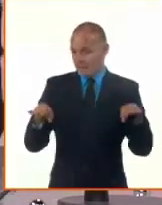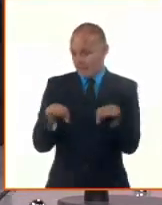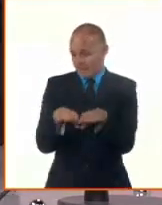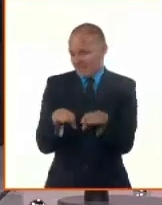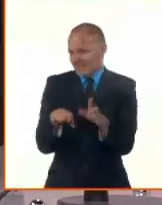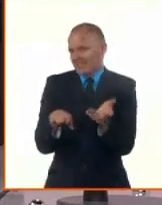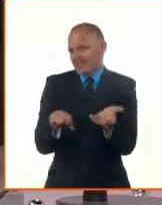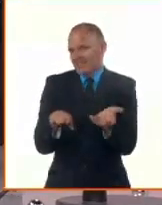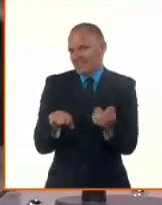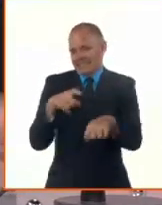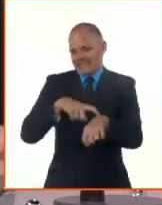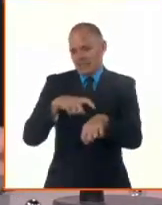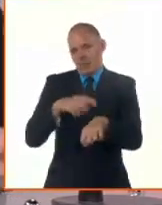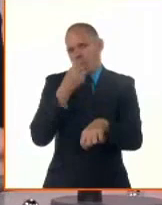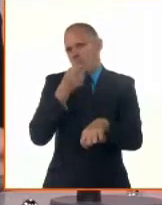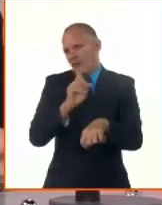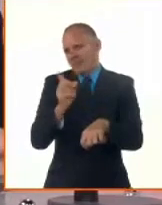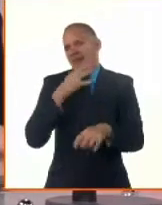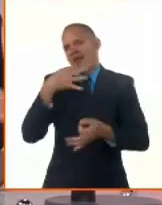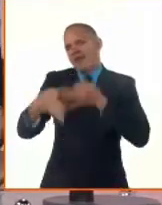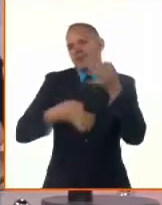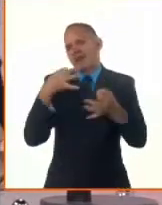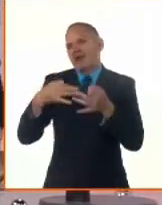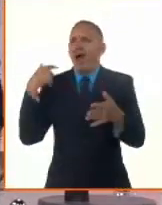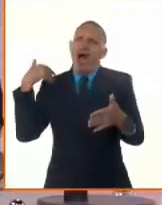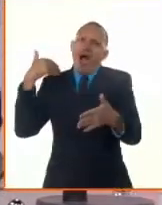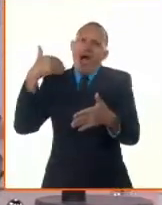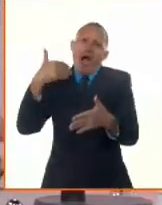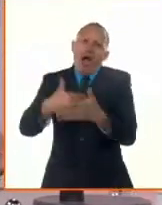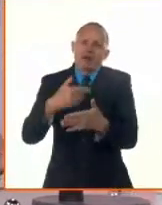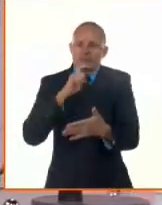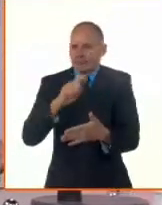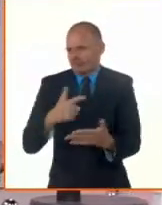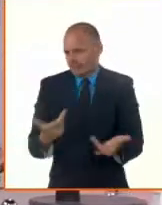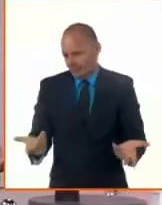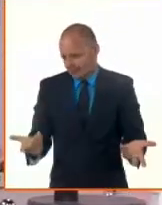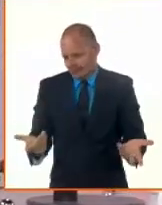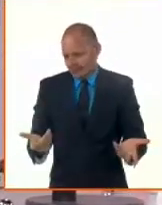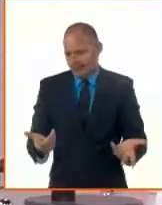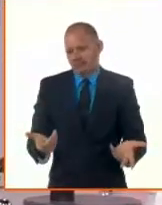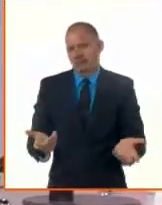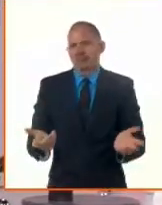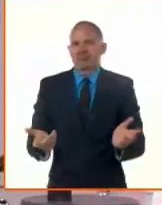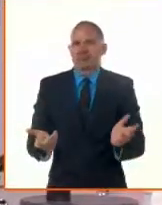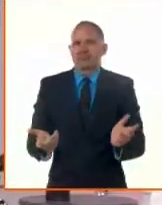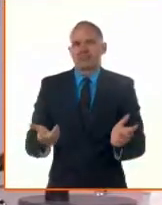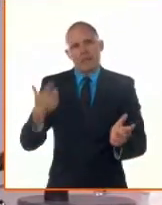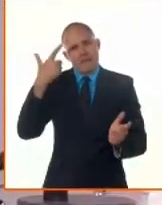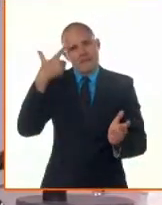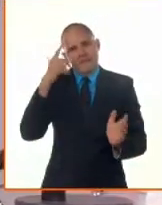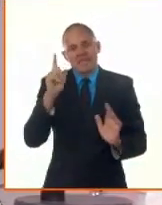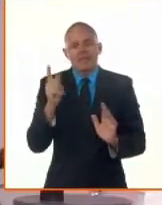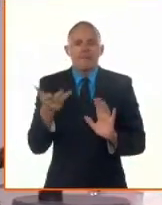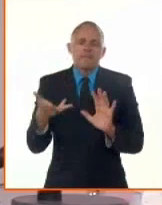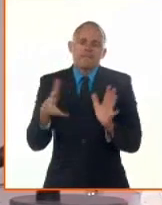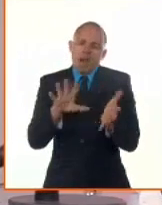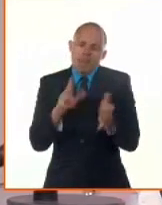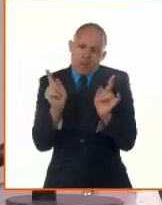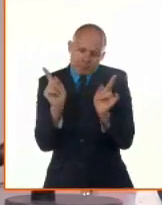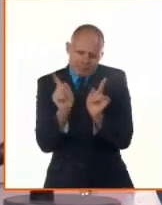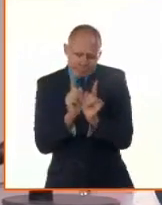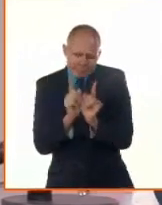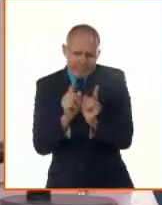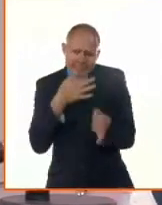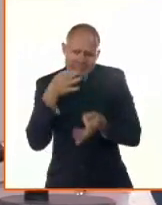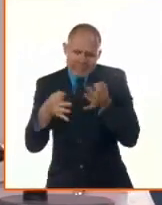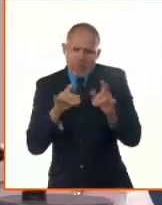conflictos Y estos temas que son tan complicados Pero creo que podemos empezar por por